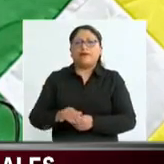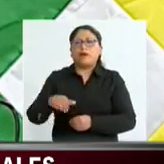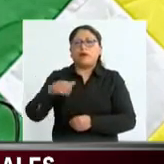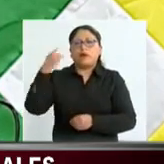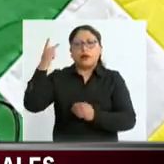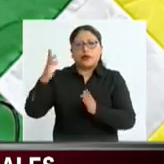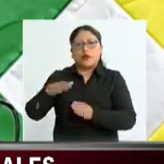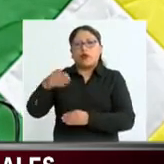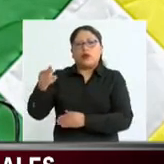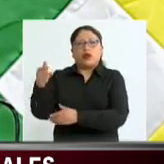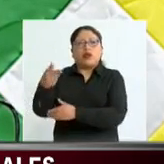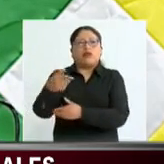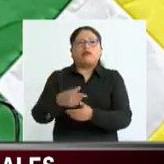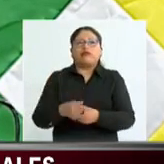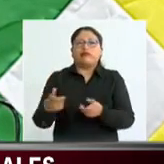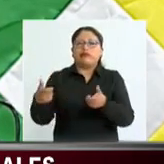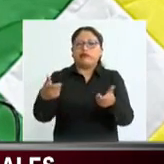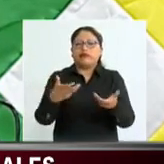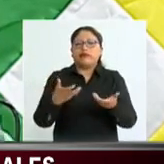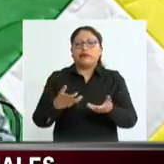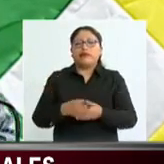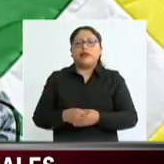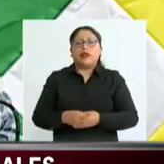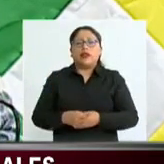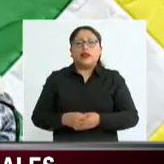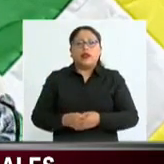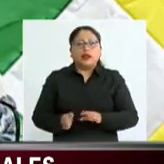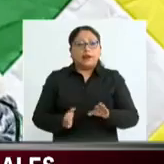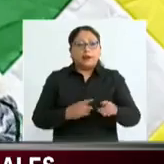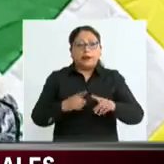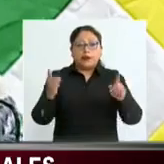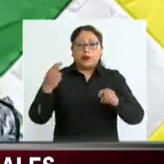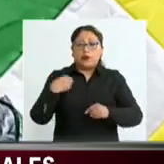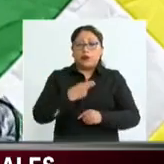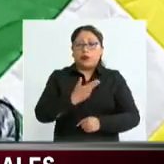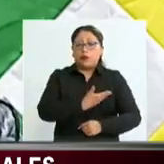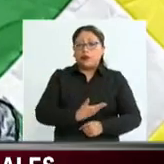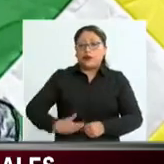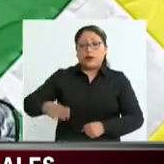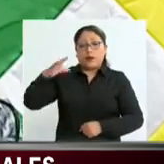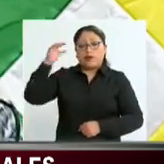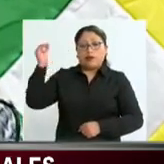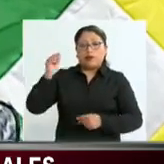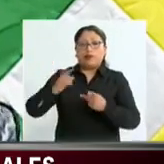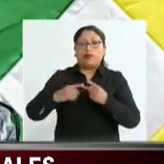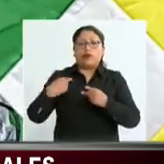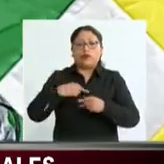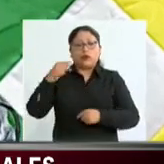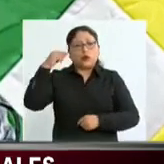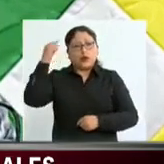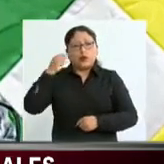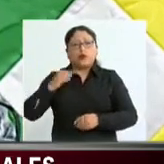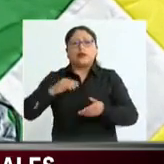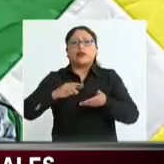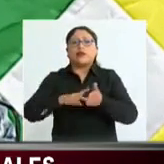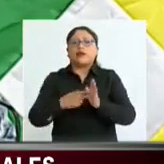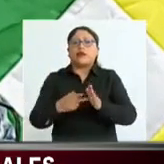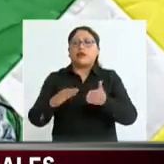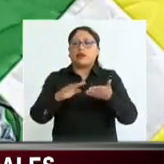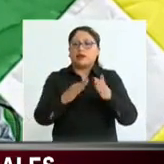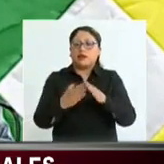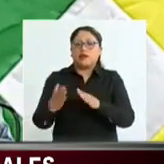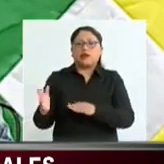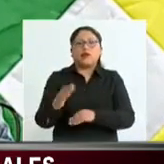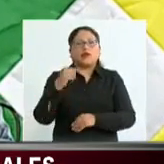señalado nuestro presidente constitucional del Estado Plurinacional de Bolivia, Luis Arce, es un gobierno del pueblo y jamás